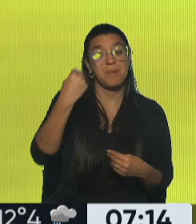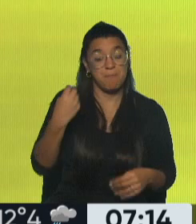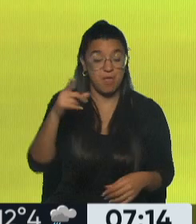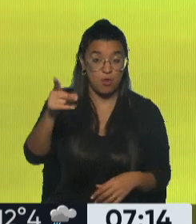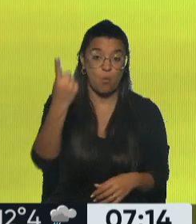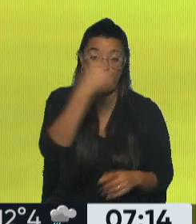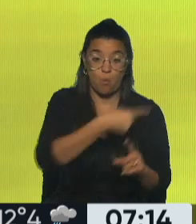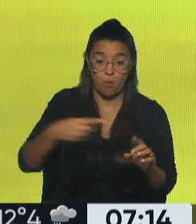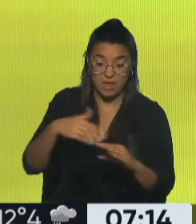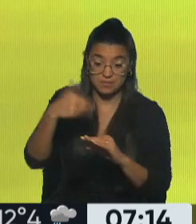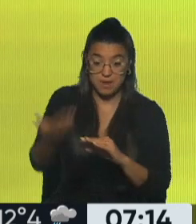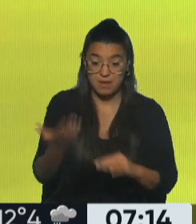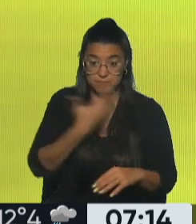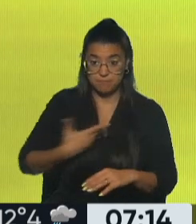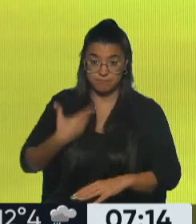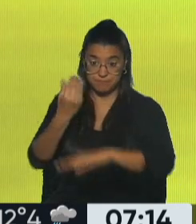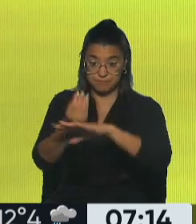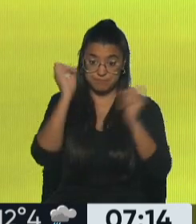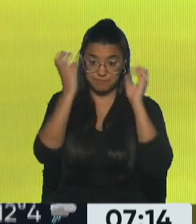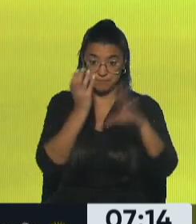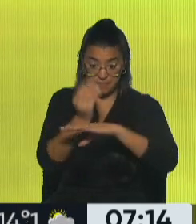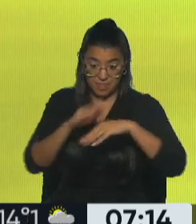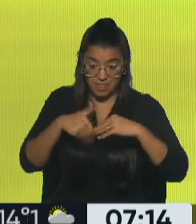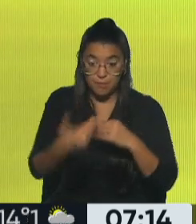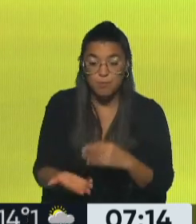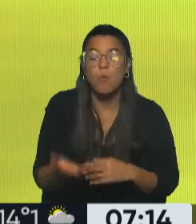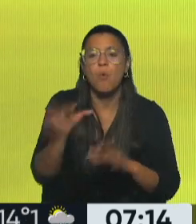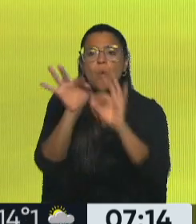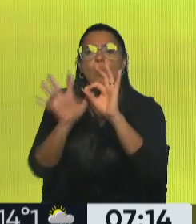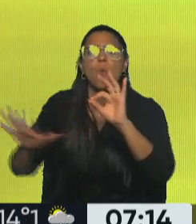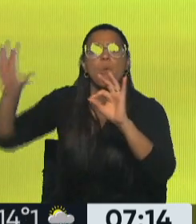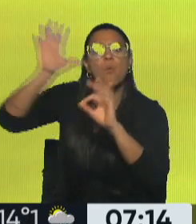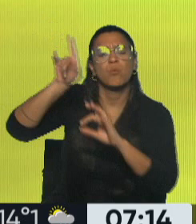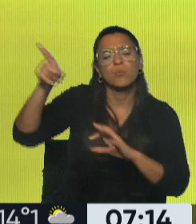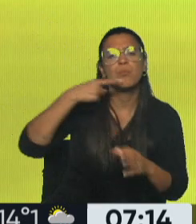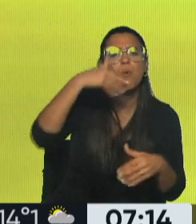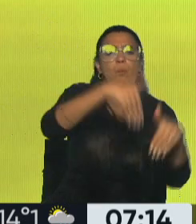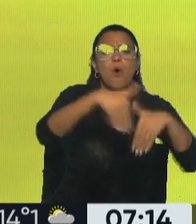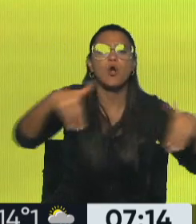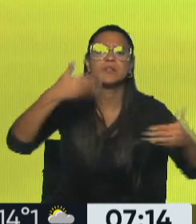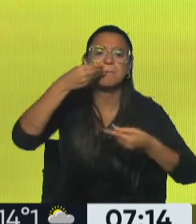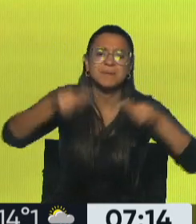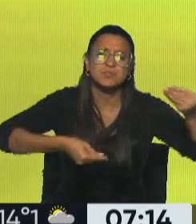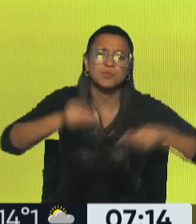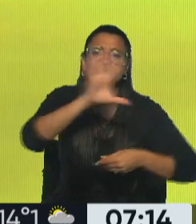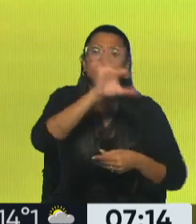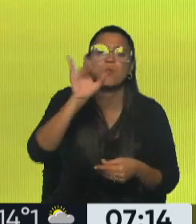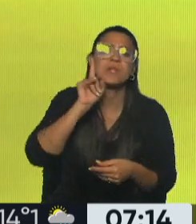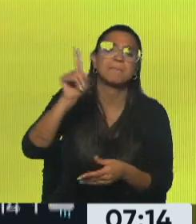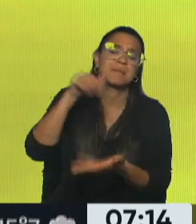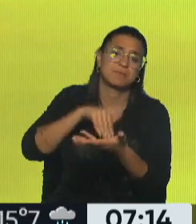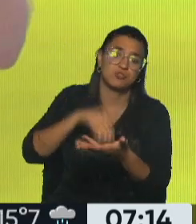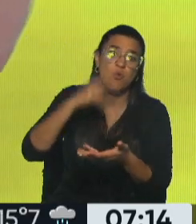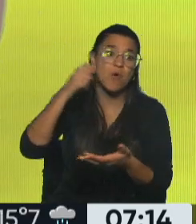una semana después de la Asunción la Unión Europea vota el presupuesto de 50,000 millones que pedía